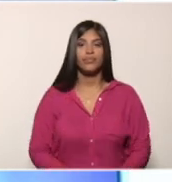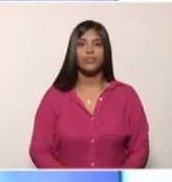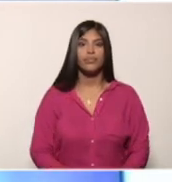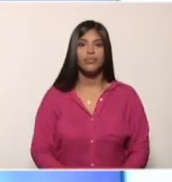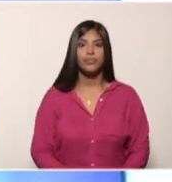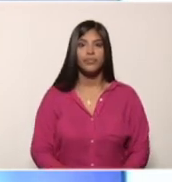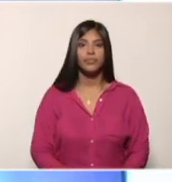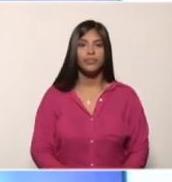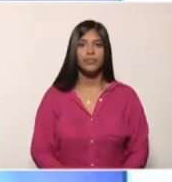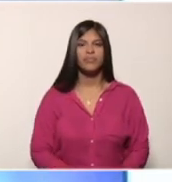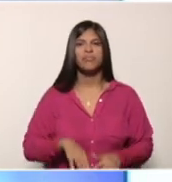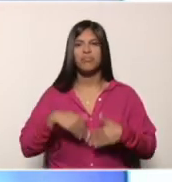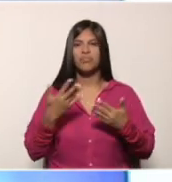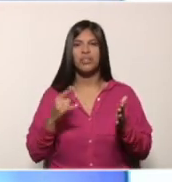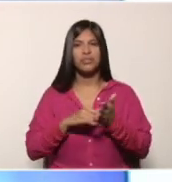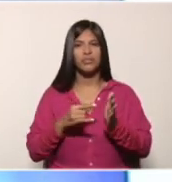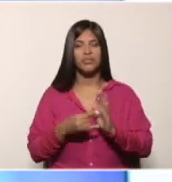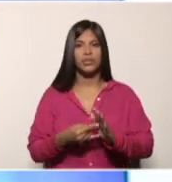Vamos a ver ahora qué significan.